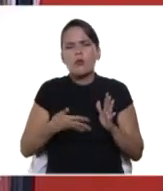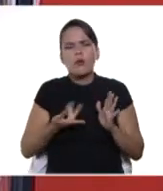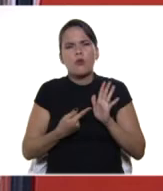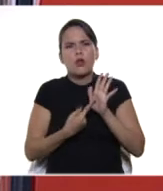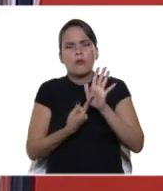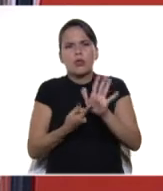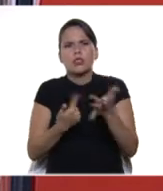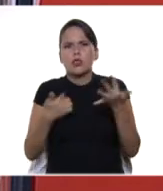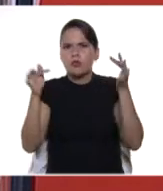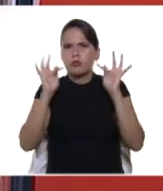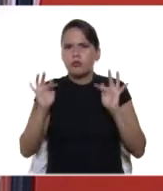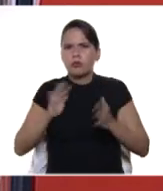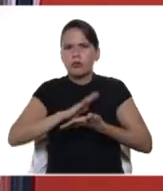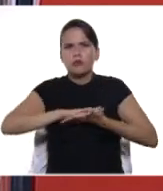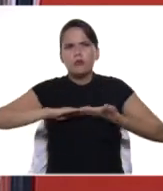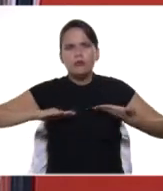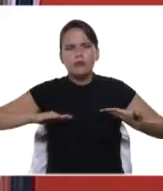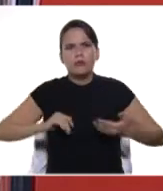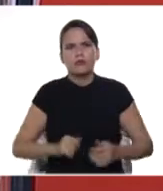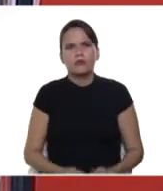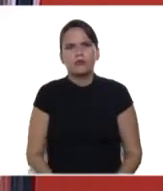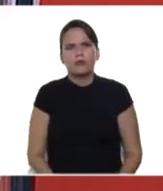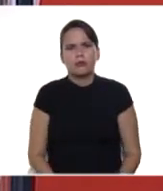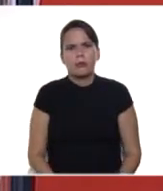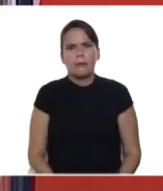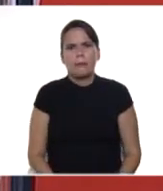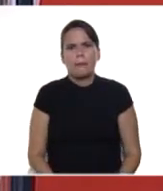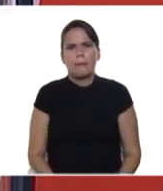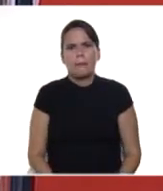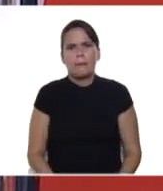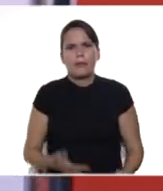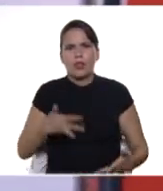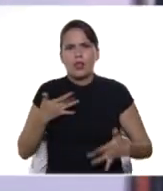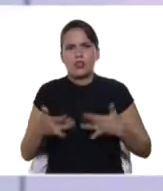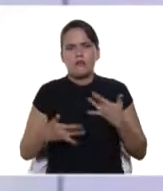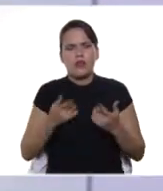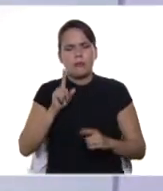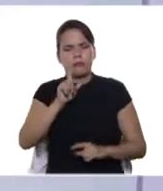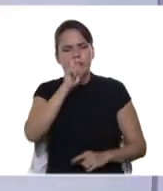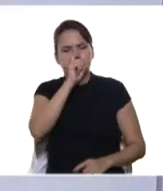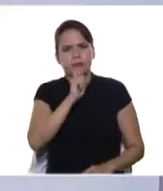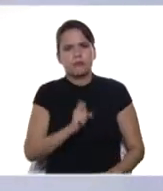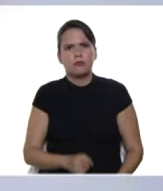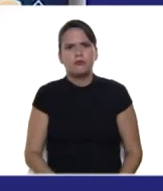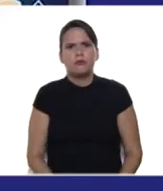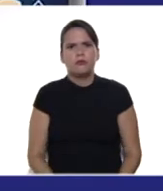a través de figuras geométricas. Vayamos ahora con las actividades de primer año.